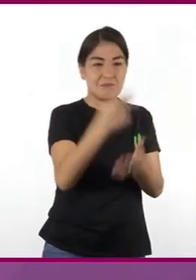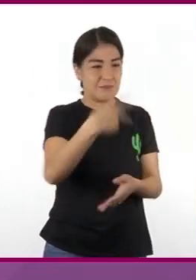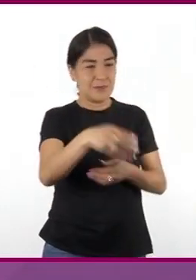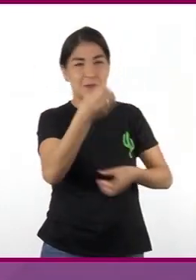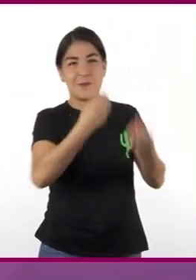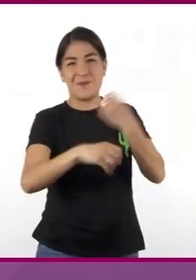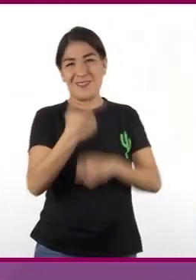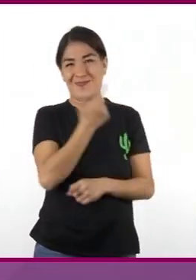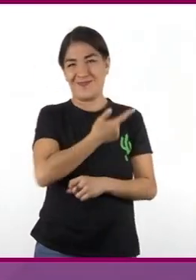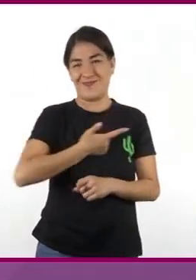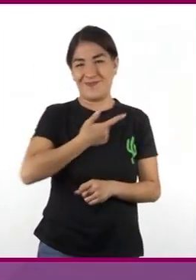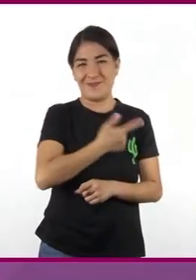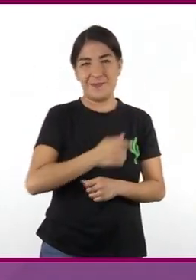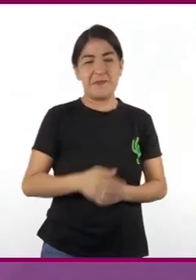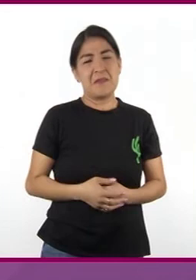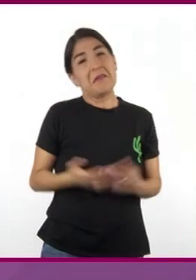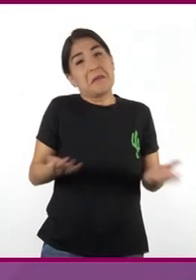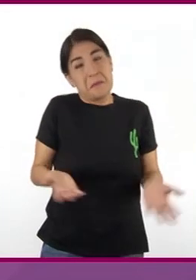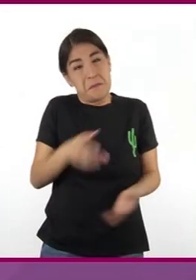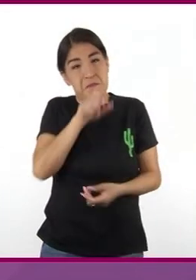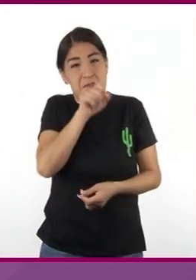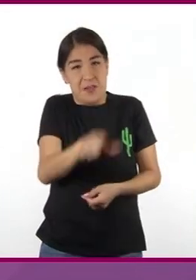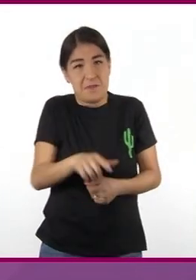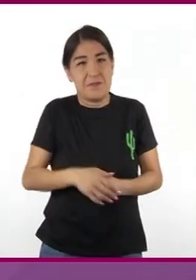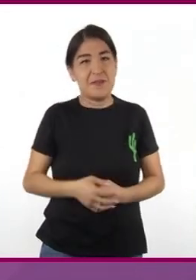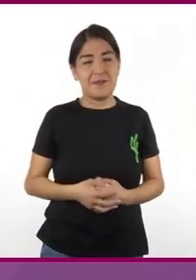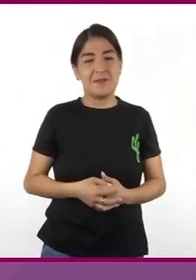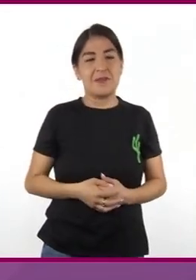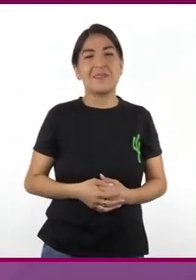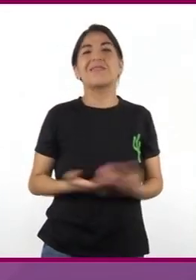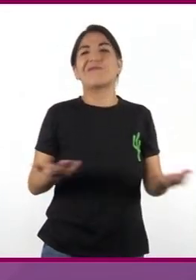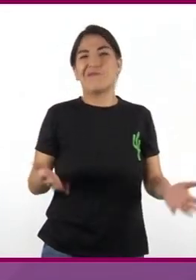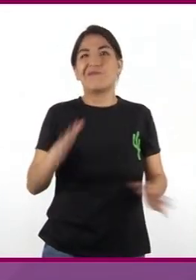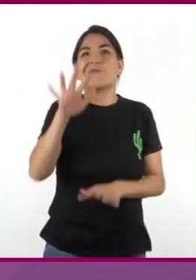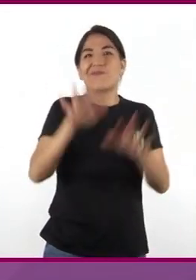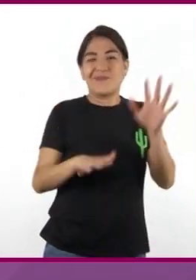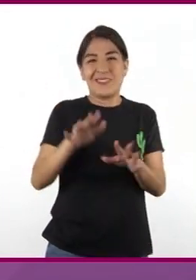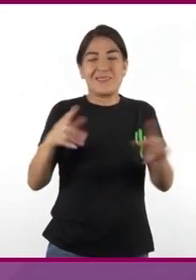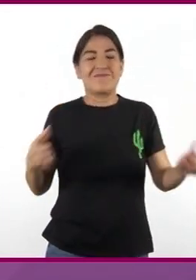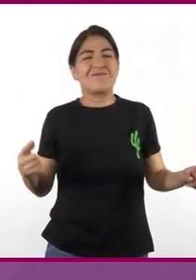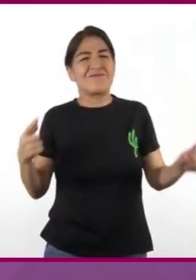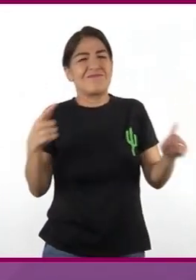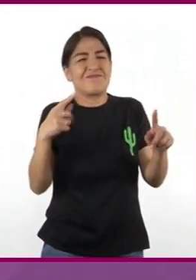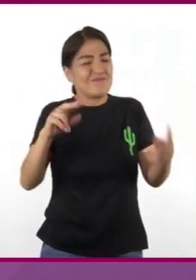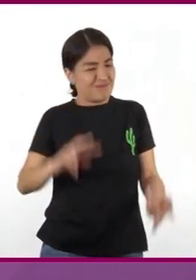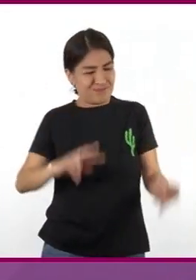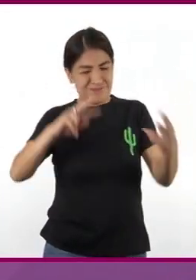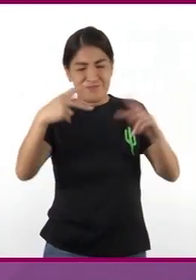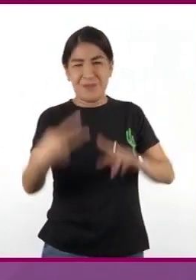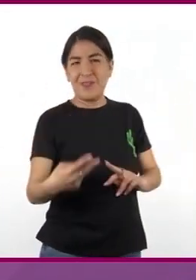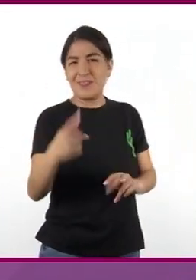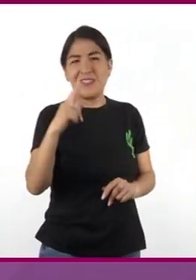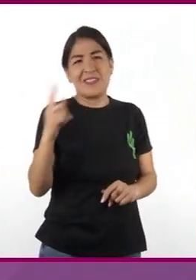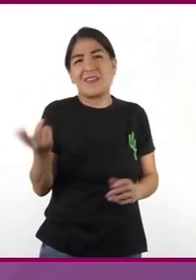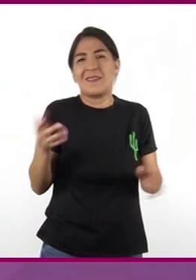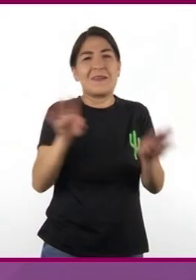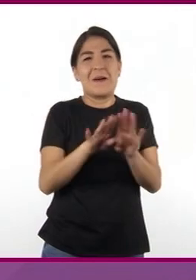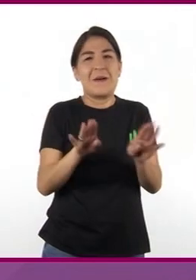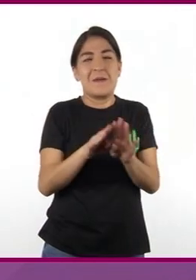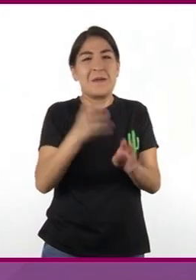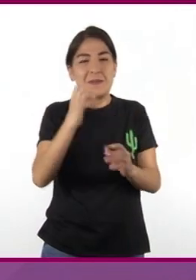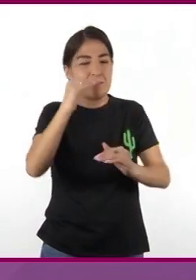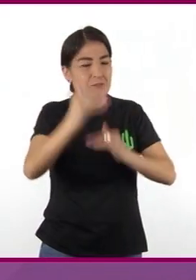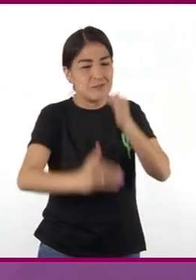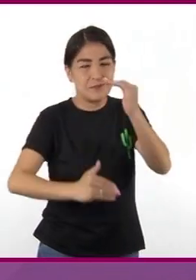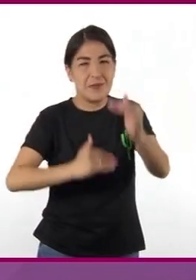nos agradan. De hecho, muchas veces sucede lo contrario. Y así es como se construye, a fin de cuentas,